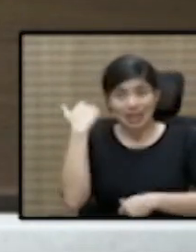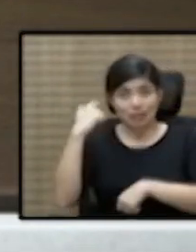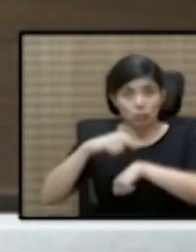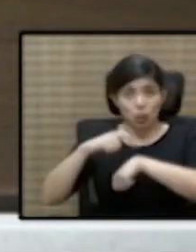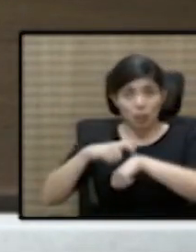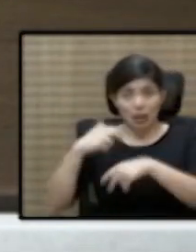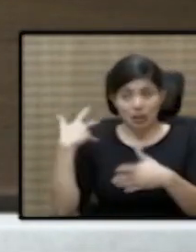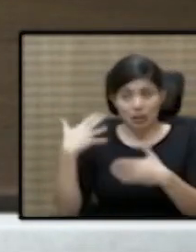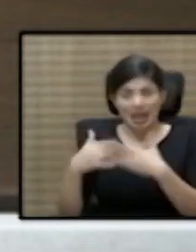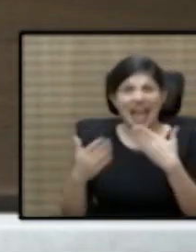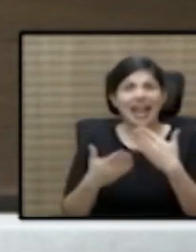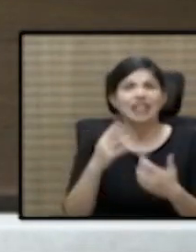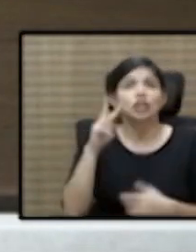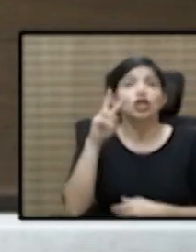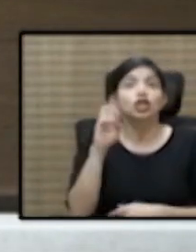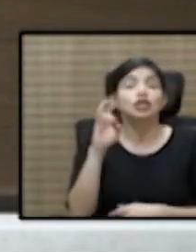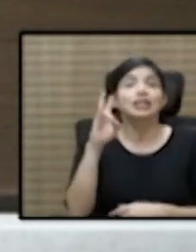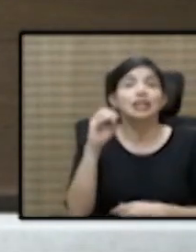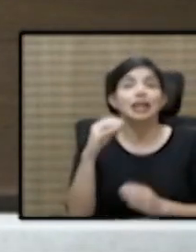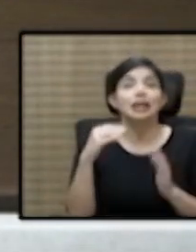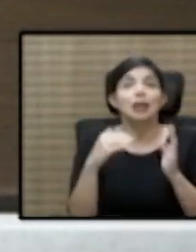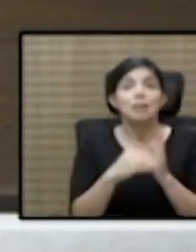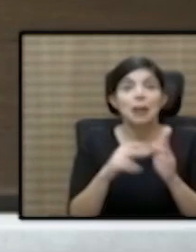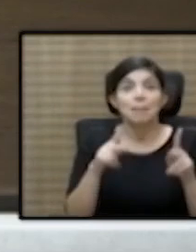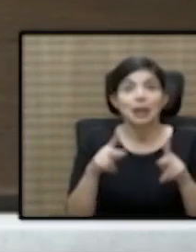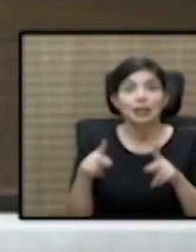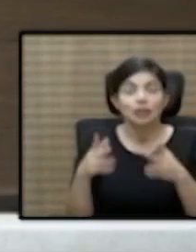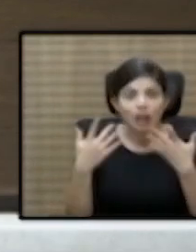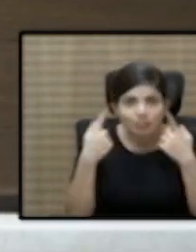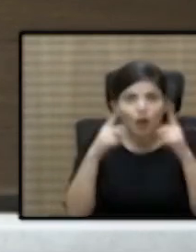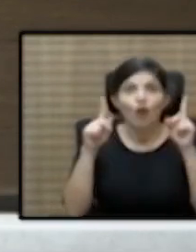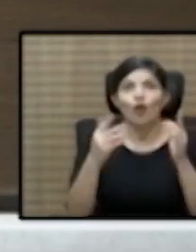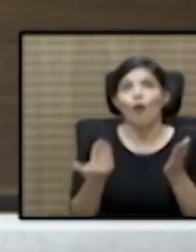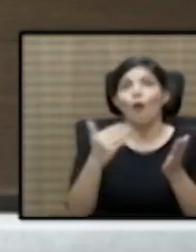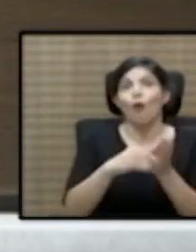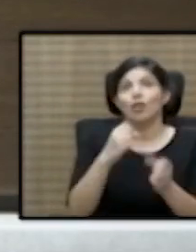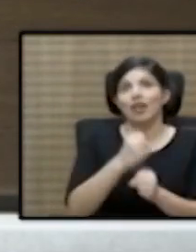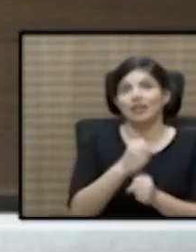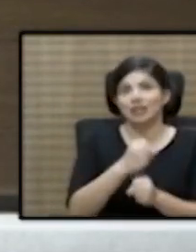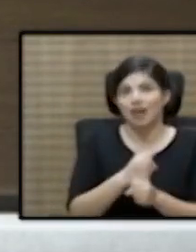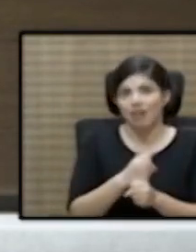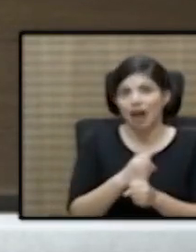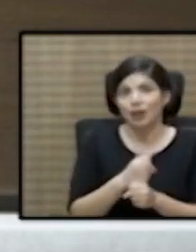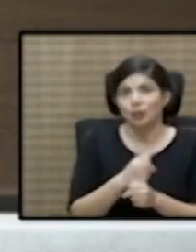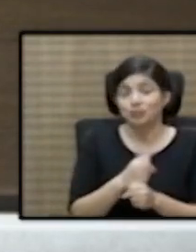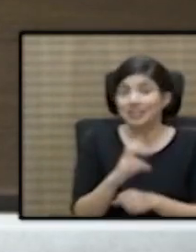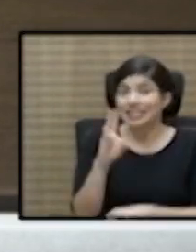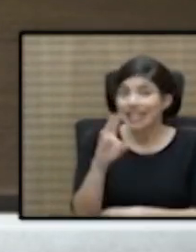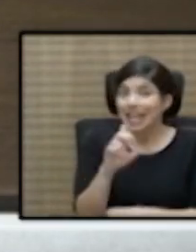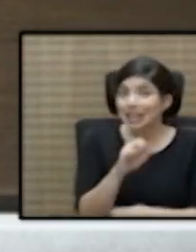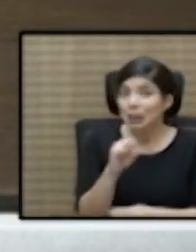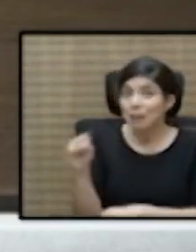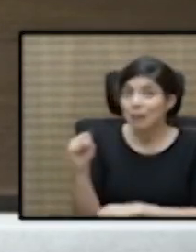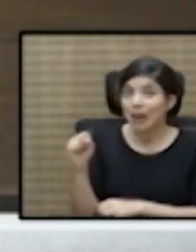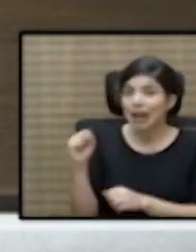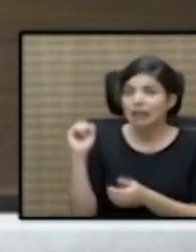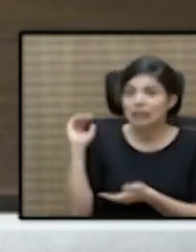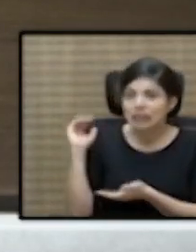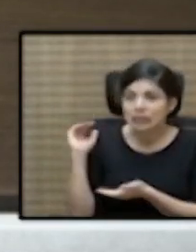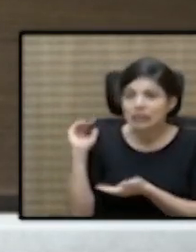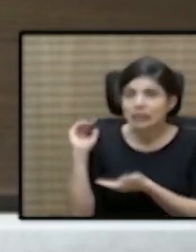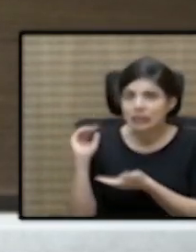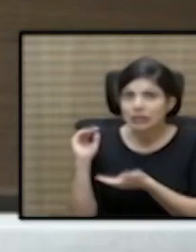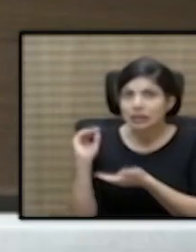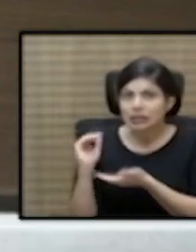casi 270,000 las personas que han vuelto a estar ocupadas. Tenemos 7 meses consecutivos de reducir la